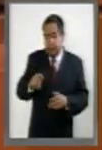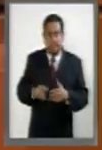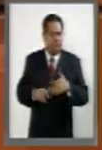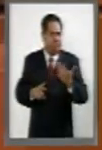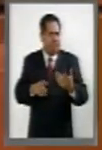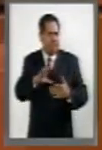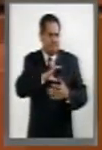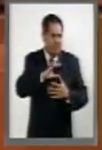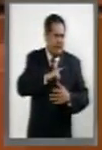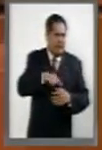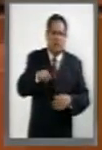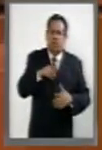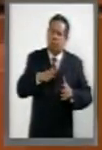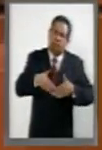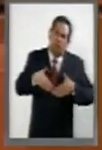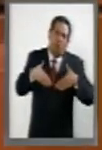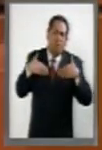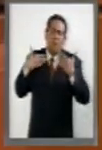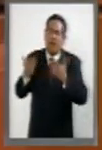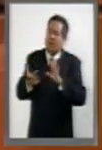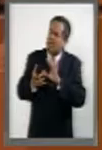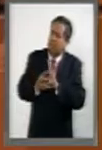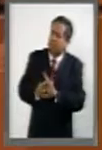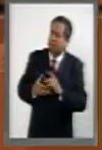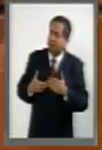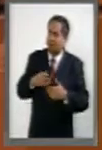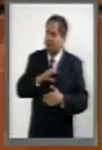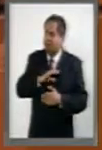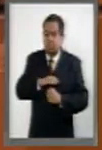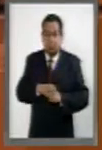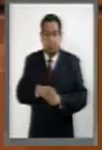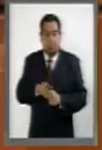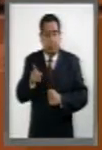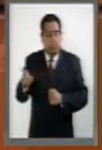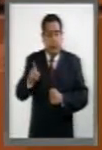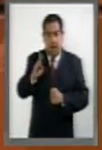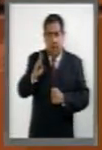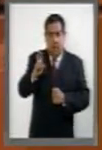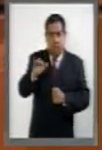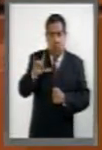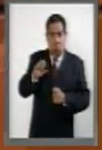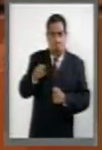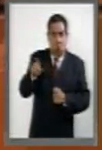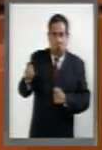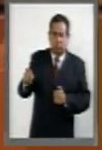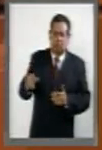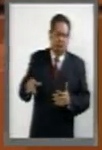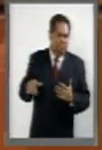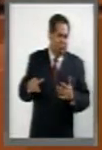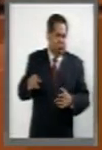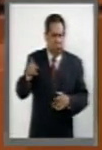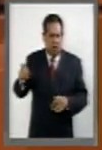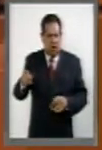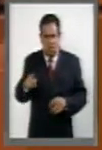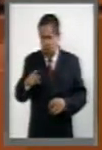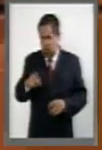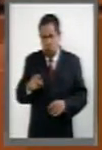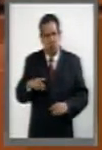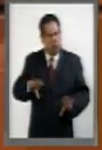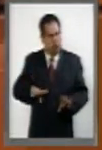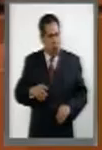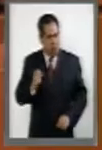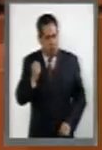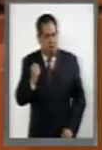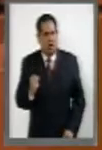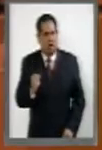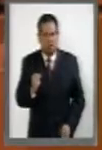y confianza en su estado. Braulio Fernández era de esas personas recias, y así